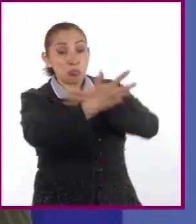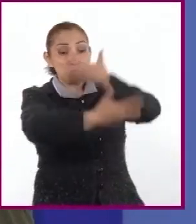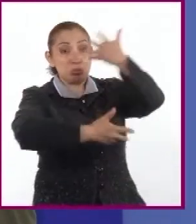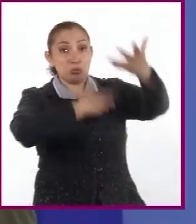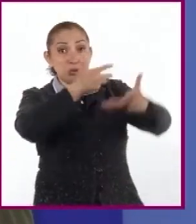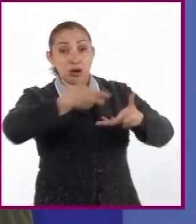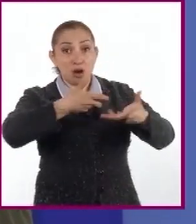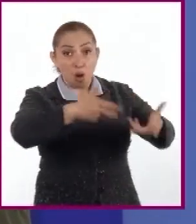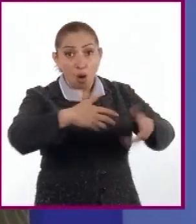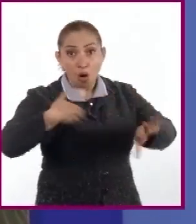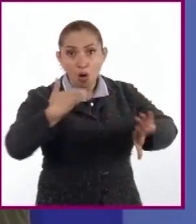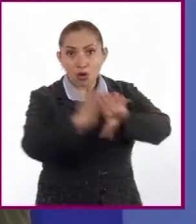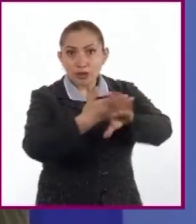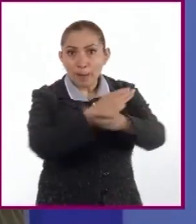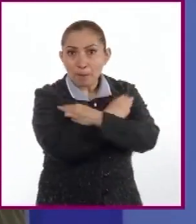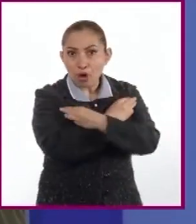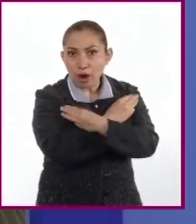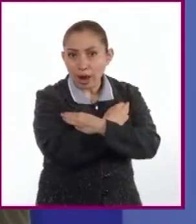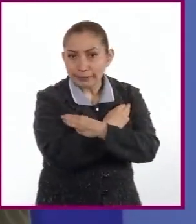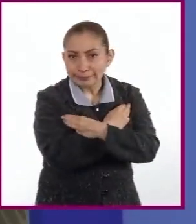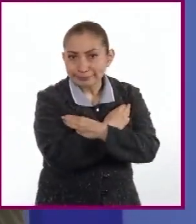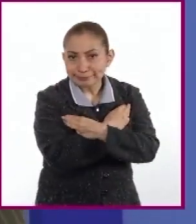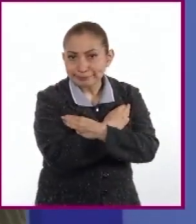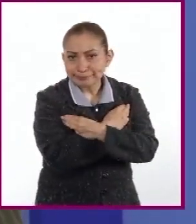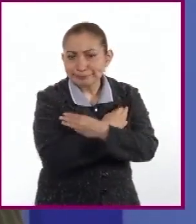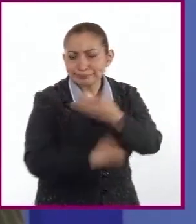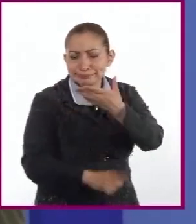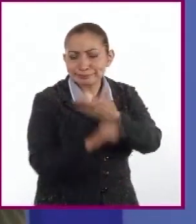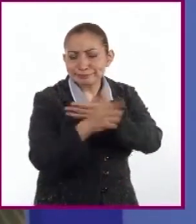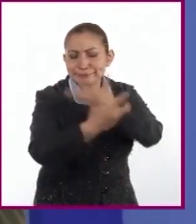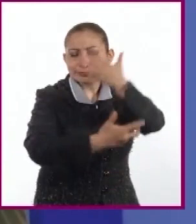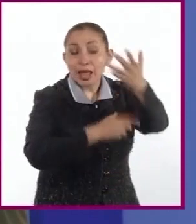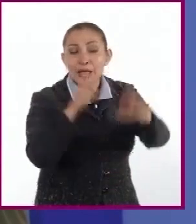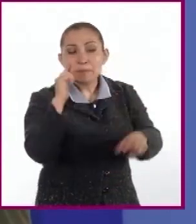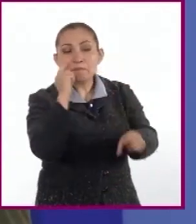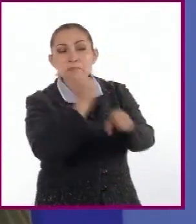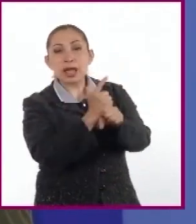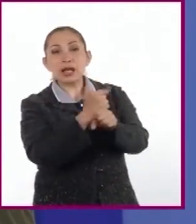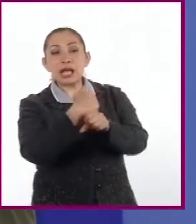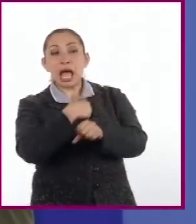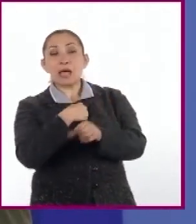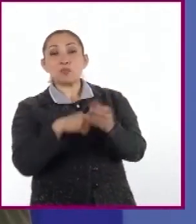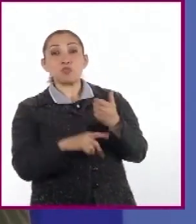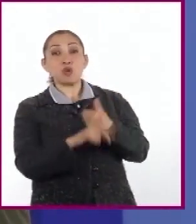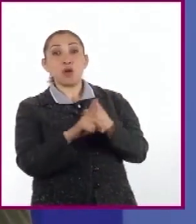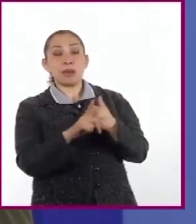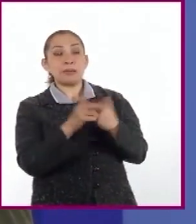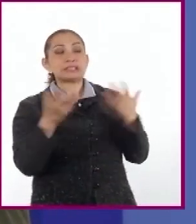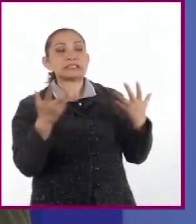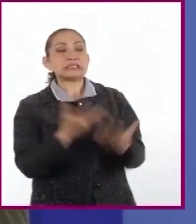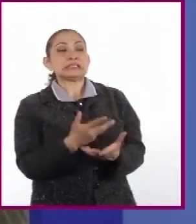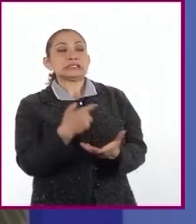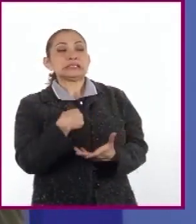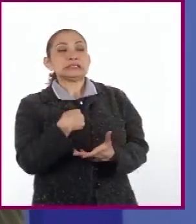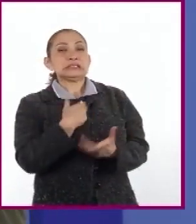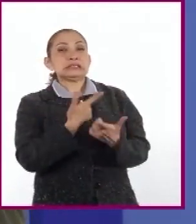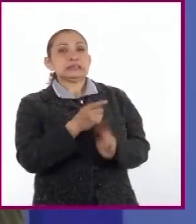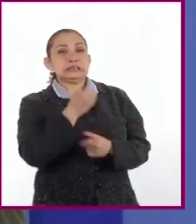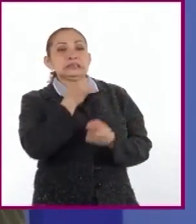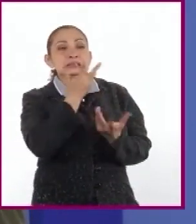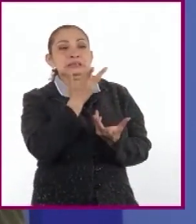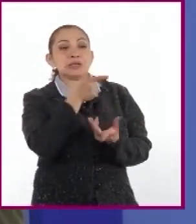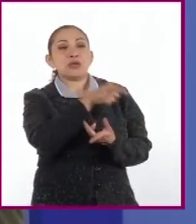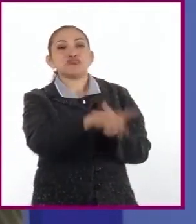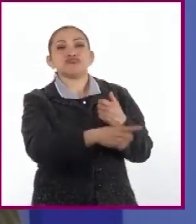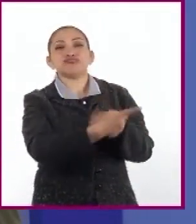se ataca a lo moral? Hablar de tensión es identificar que existe un problema a resolver, para lo cual se